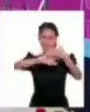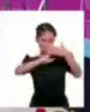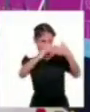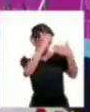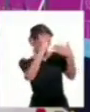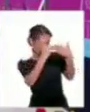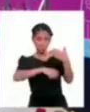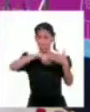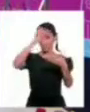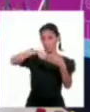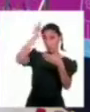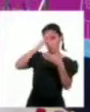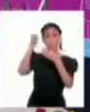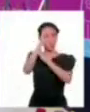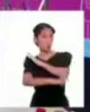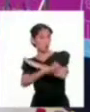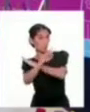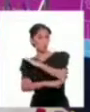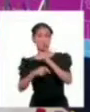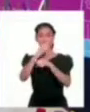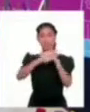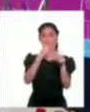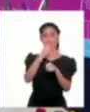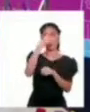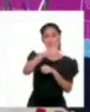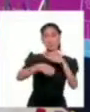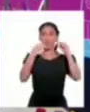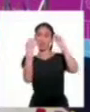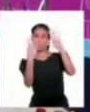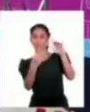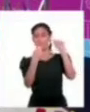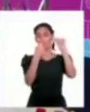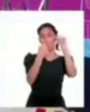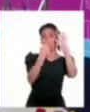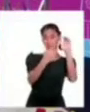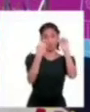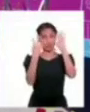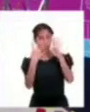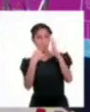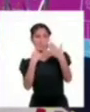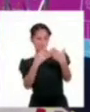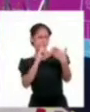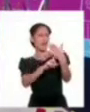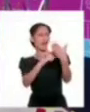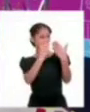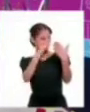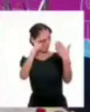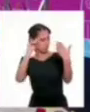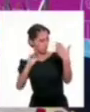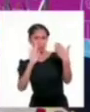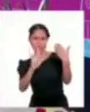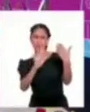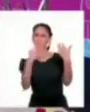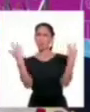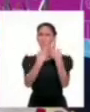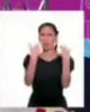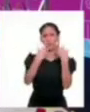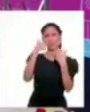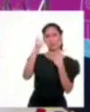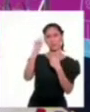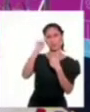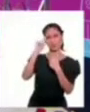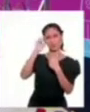documento, firmado por los países en 1989, se reconoce el papel de los niños como agentes